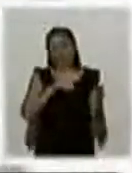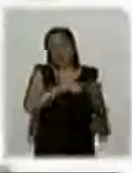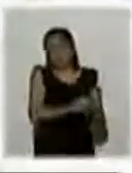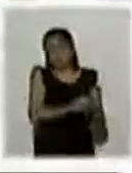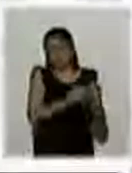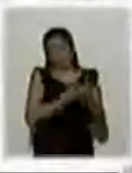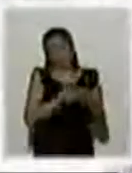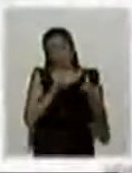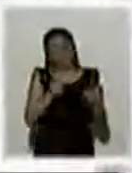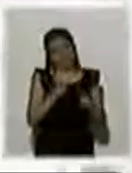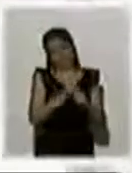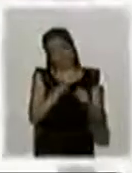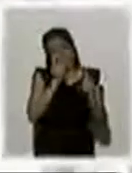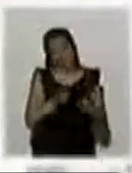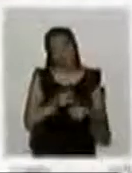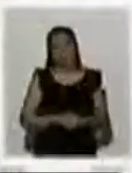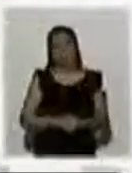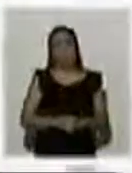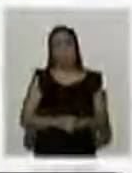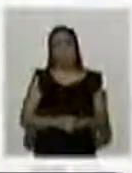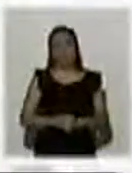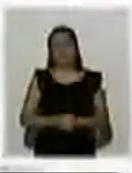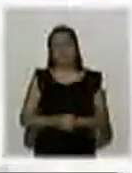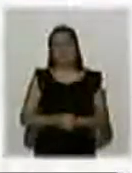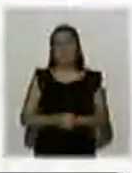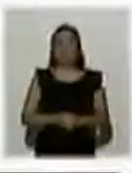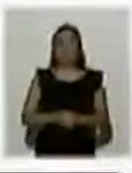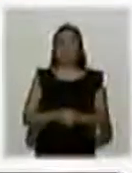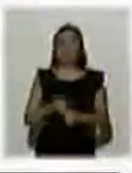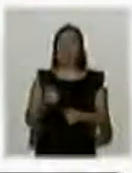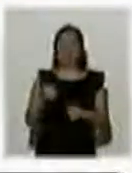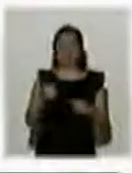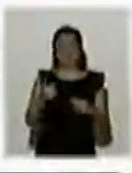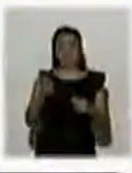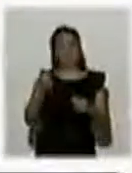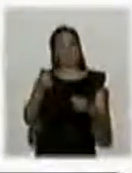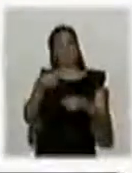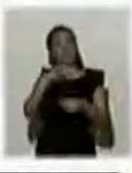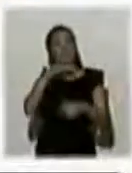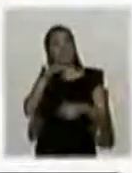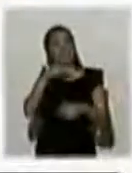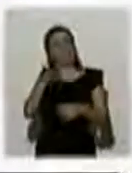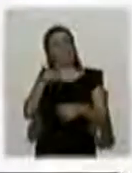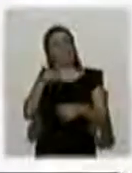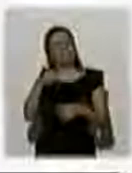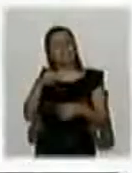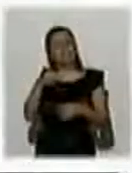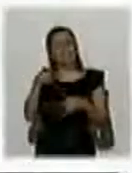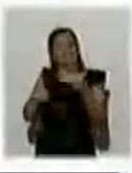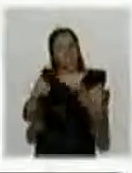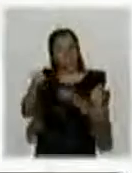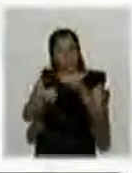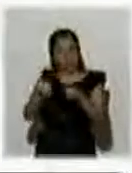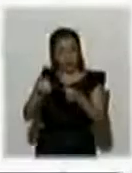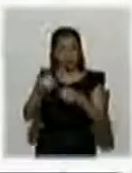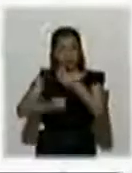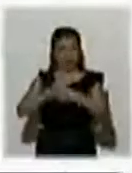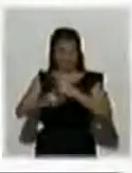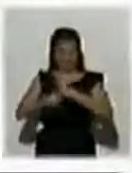autopartistas y las automotrices ya anunciaron varias suspensiones,